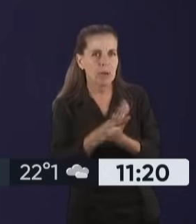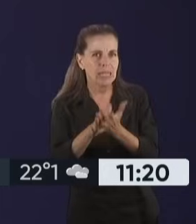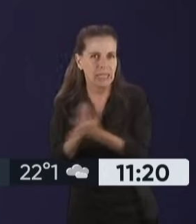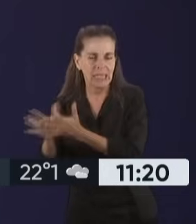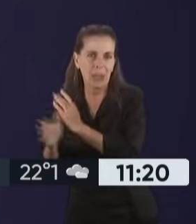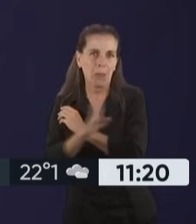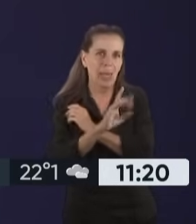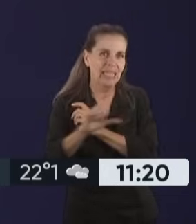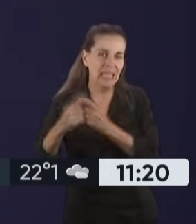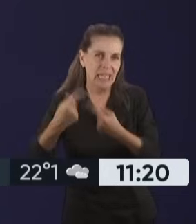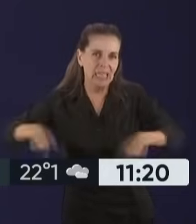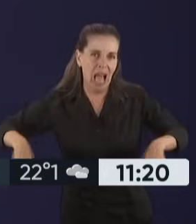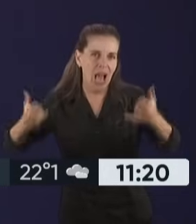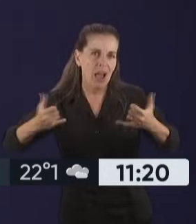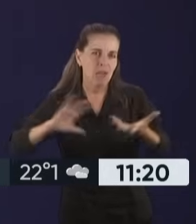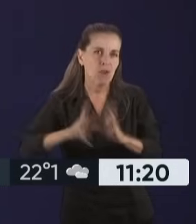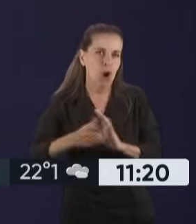las